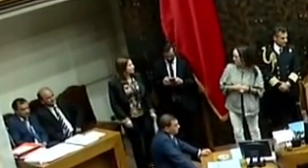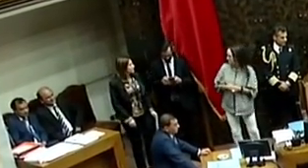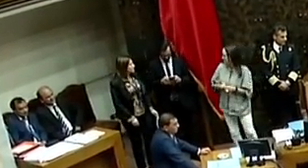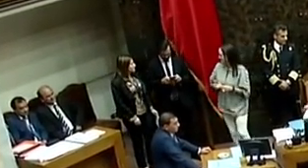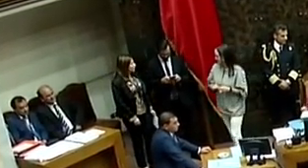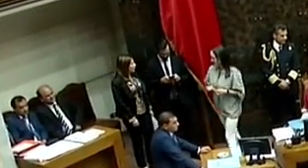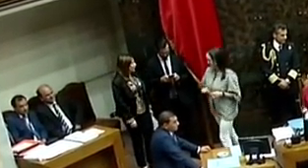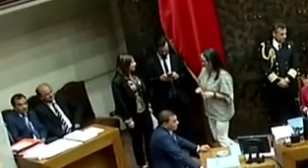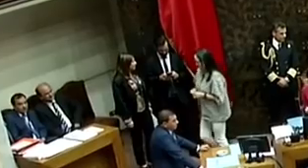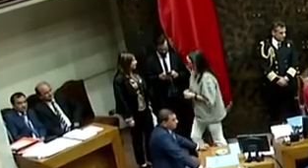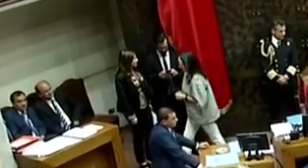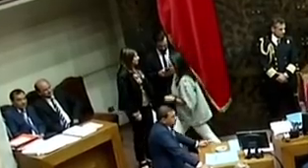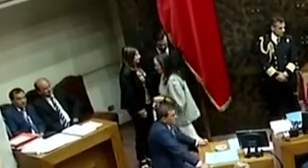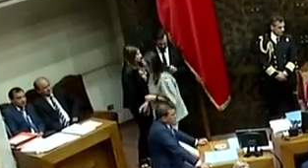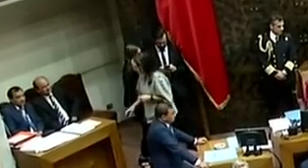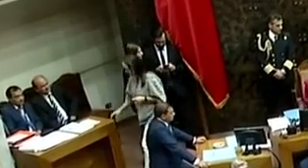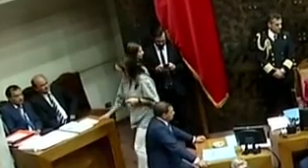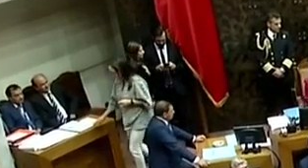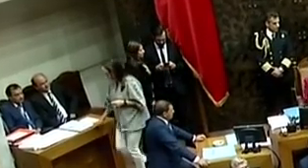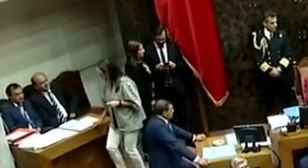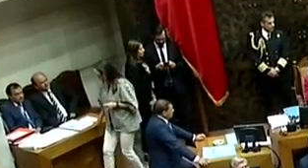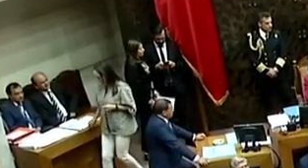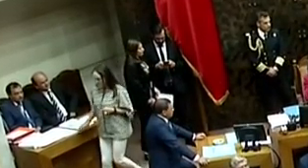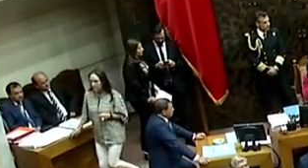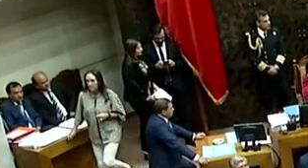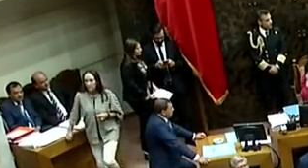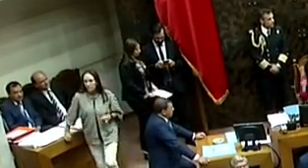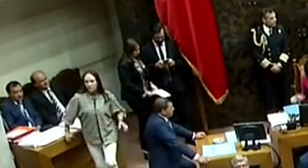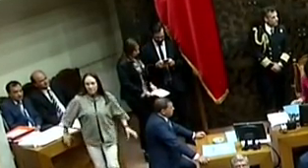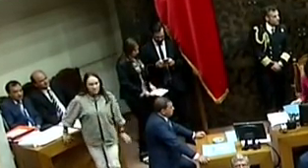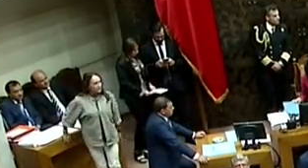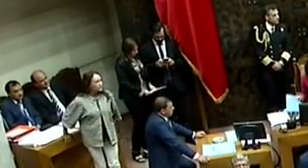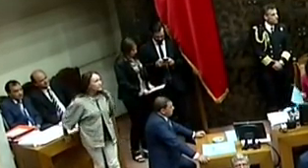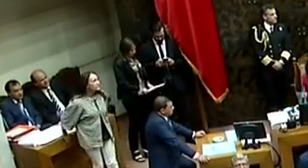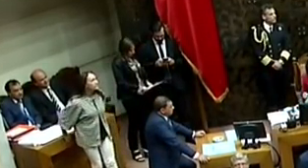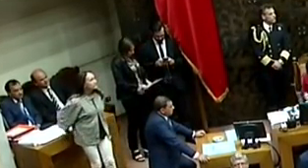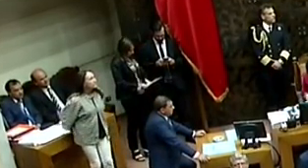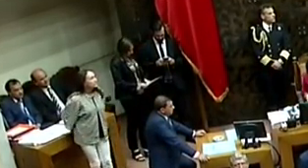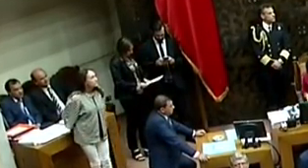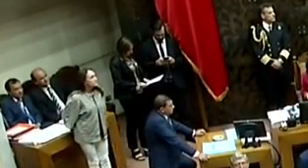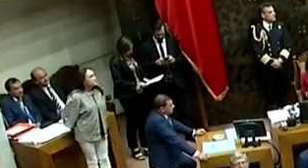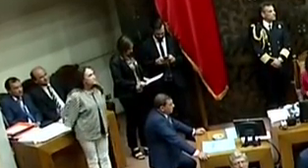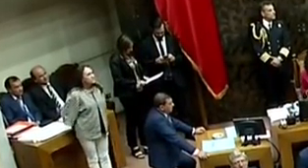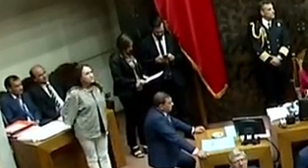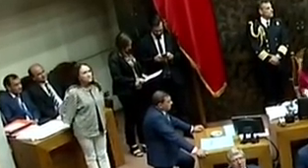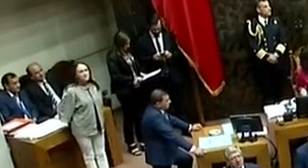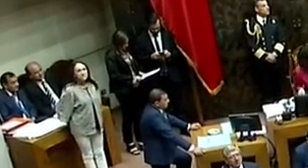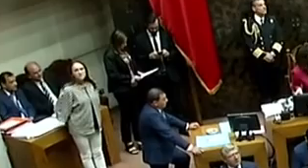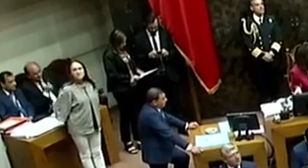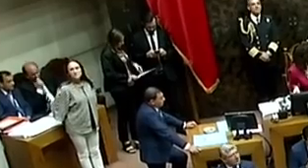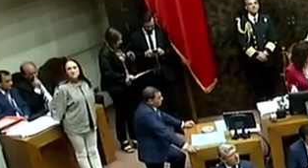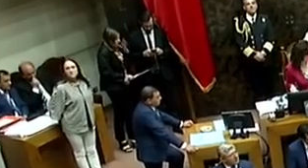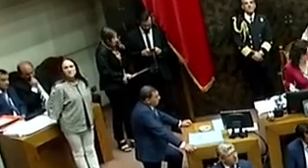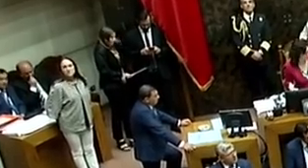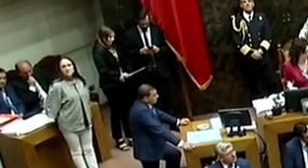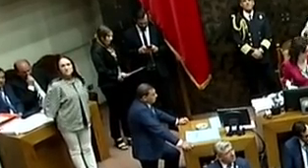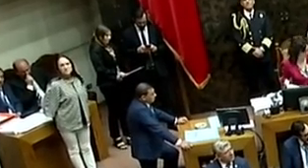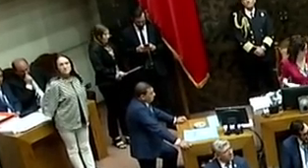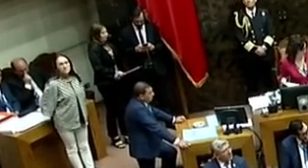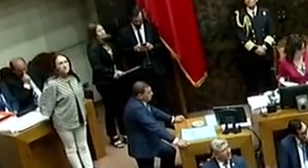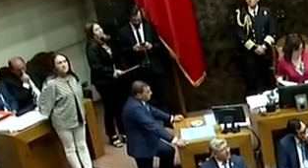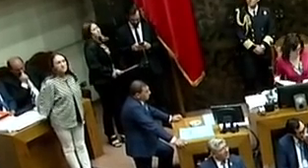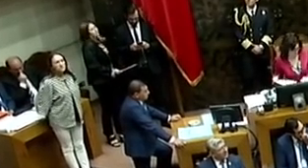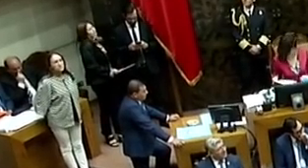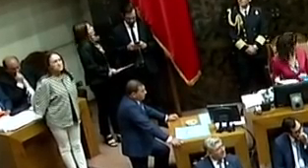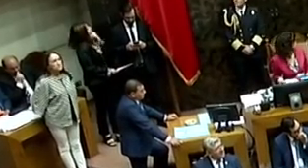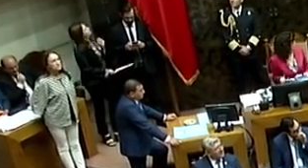seguro es que esto se caigan definitivamente. Escuchemos lo que está diciendo el presidente del Senado para